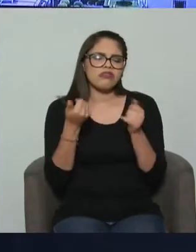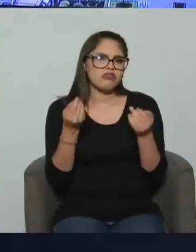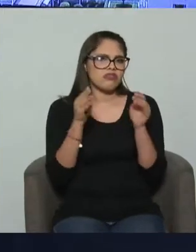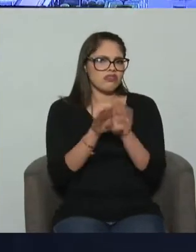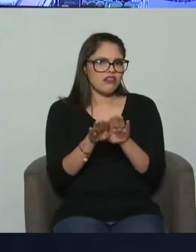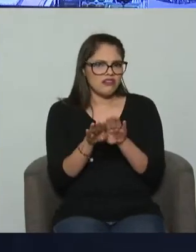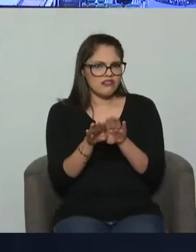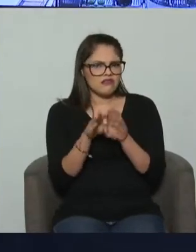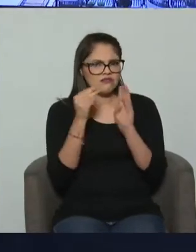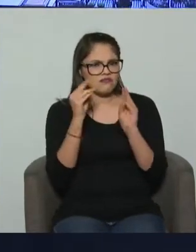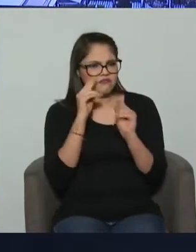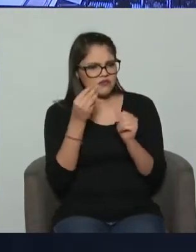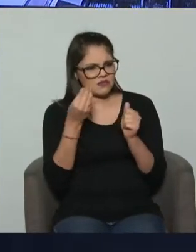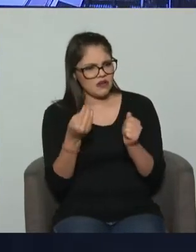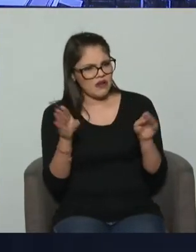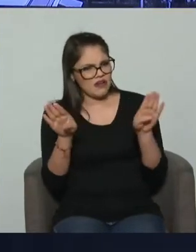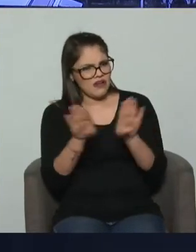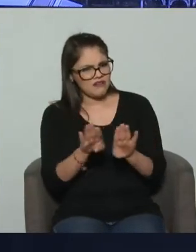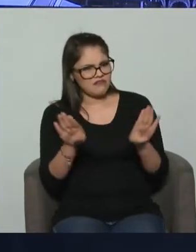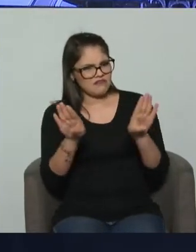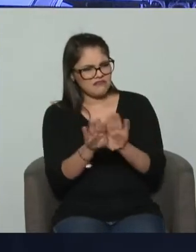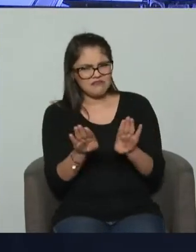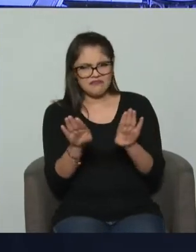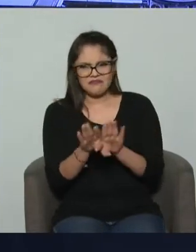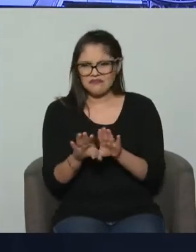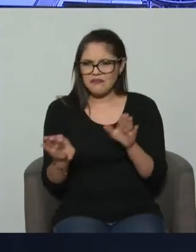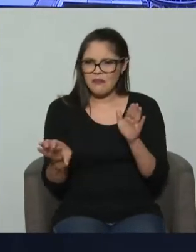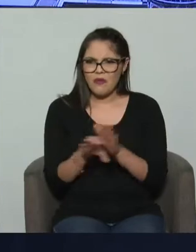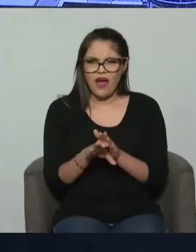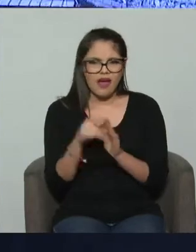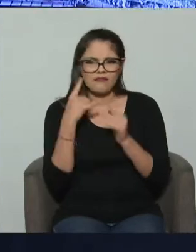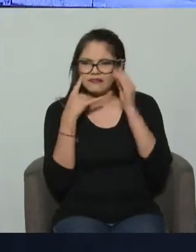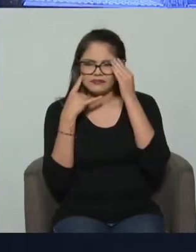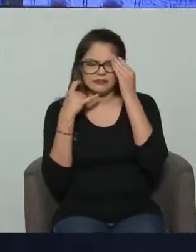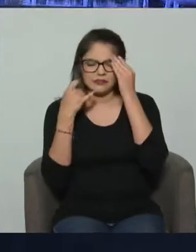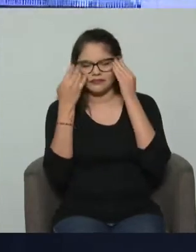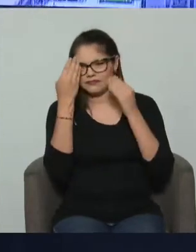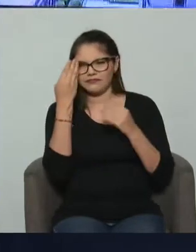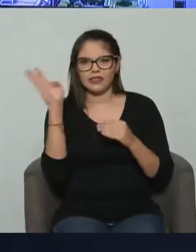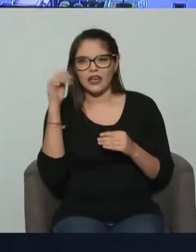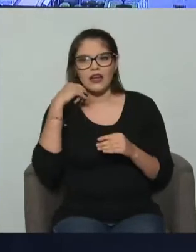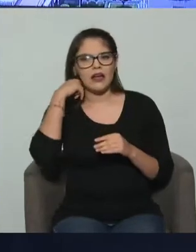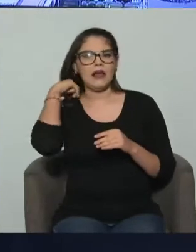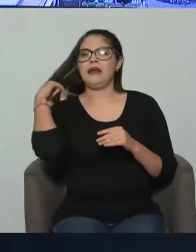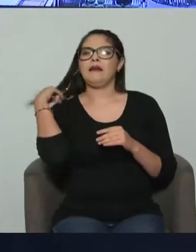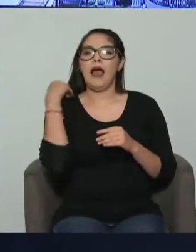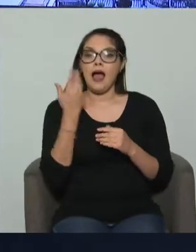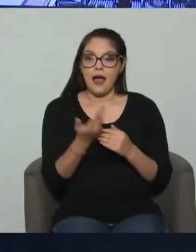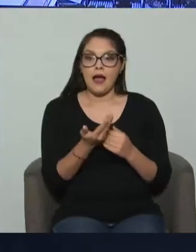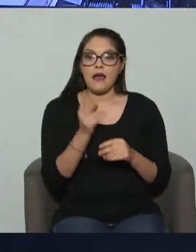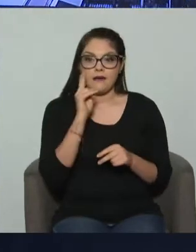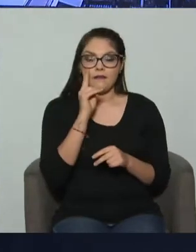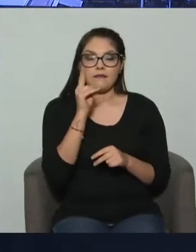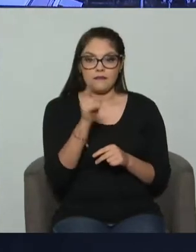broma que hay familias que si tú nada más ves cómo se saludan, no, ya para qué quieres ir a buscar